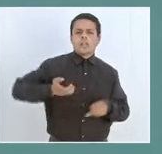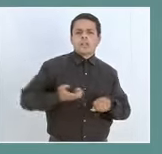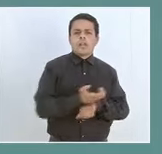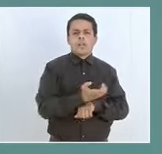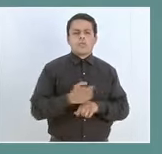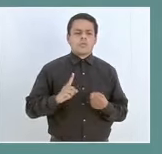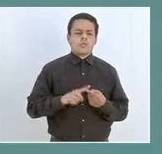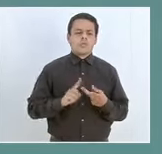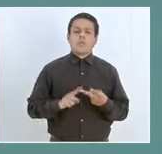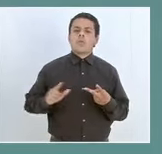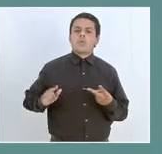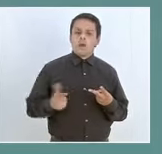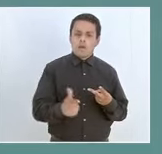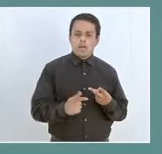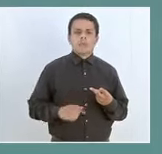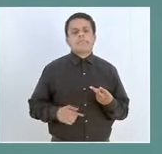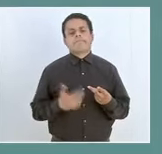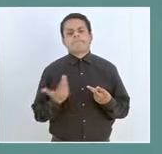Guanajuato,